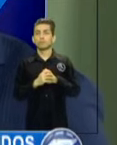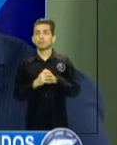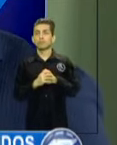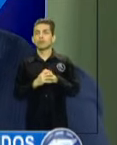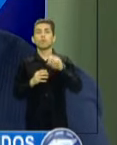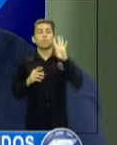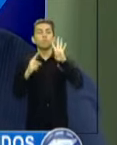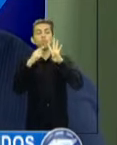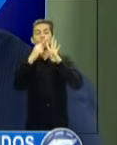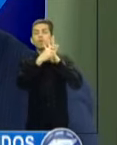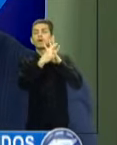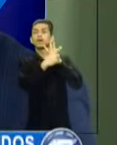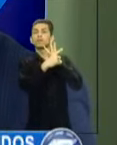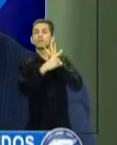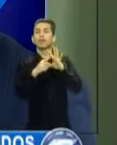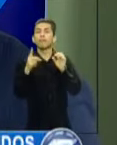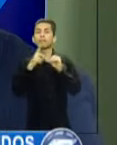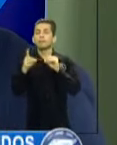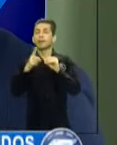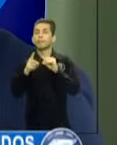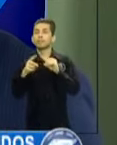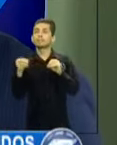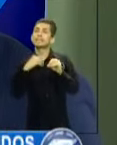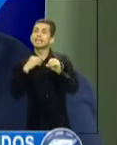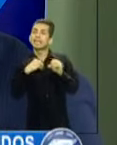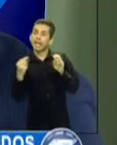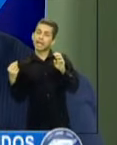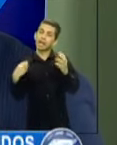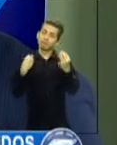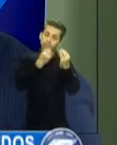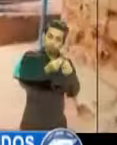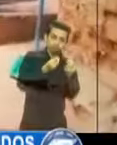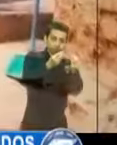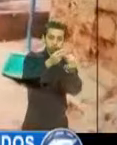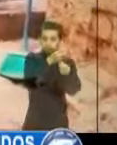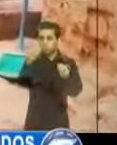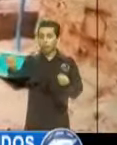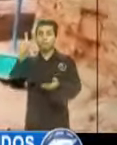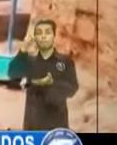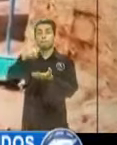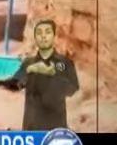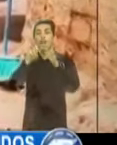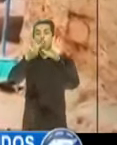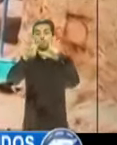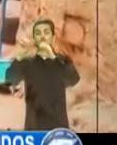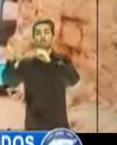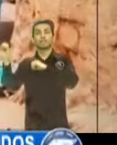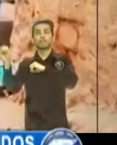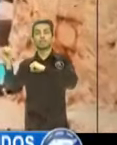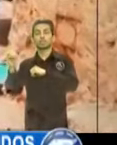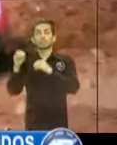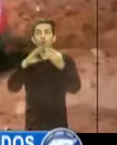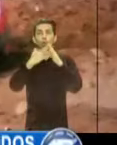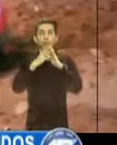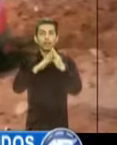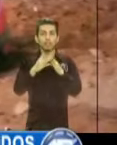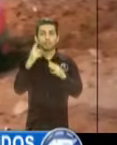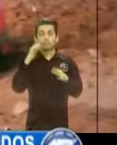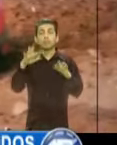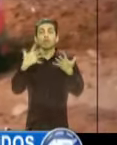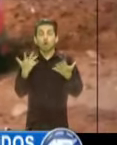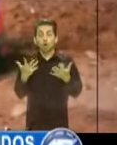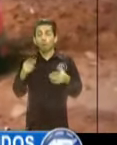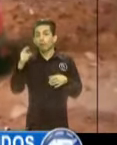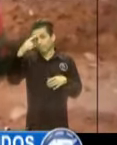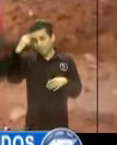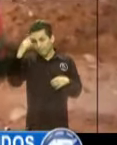departamentos, y la idea es llegar a todas y cada una de las más de 1.800 comunidades. Y entonces va a ser un seguimiento muy cercano, porque se va a trabajar